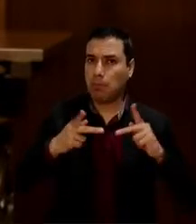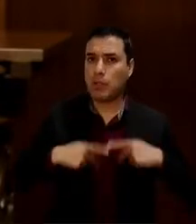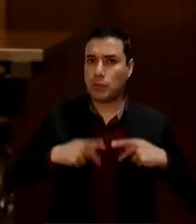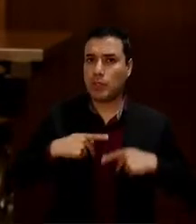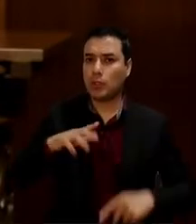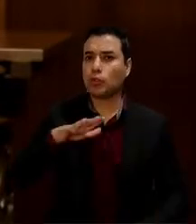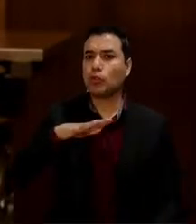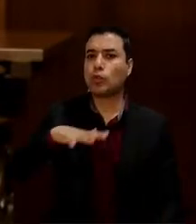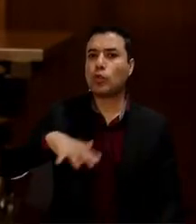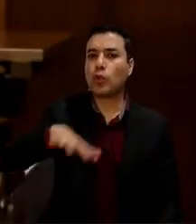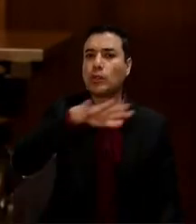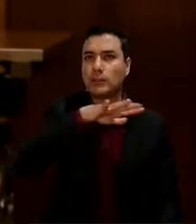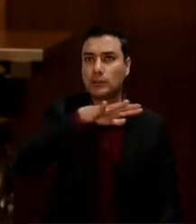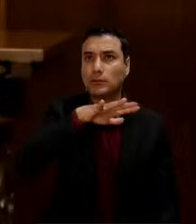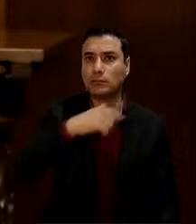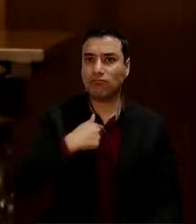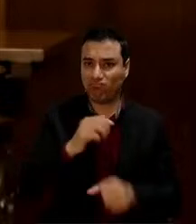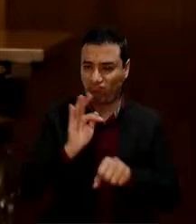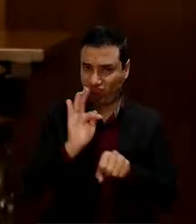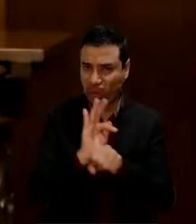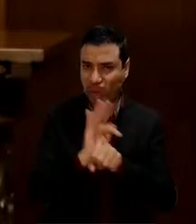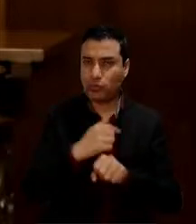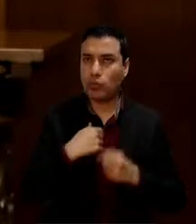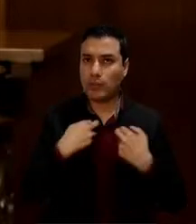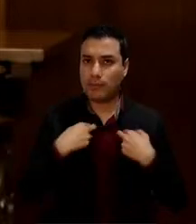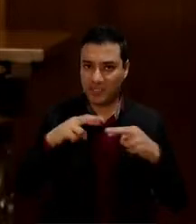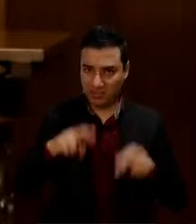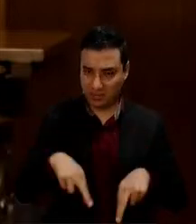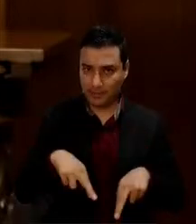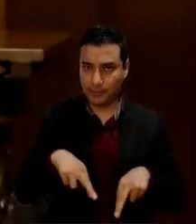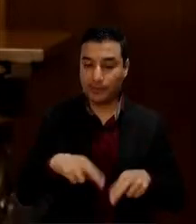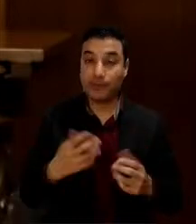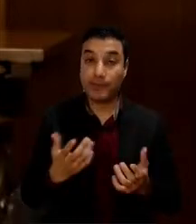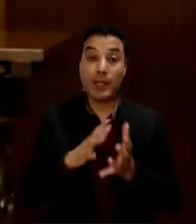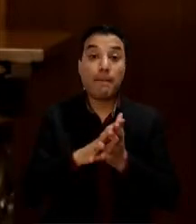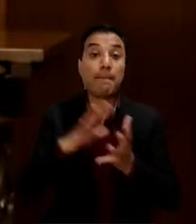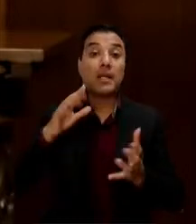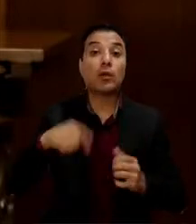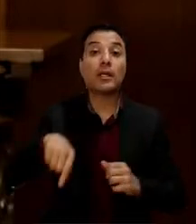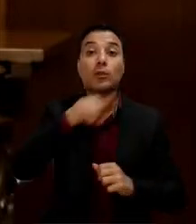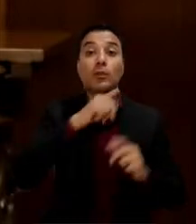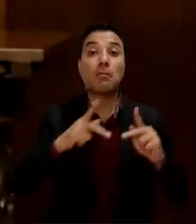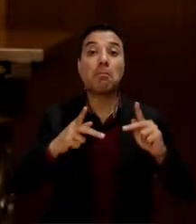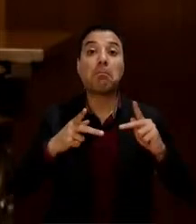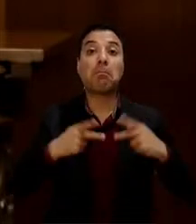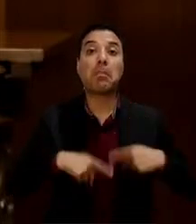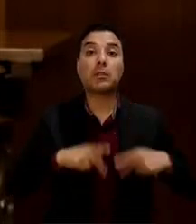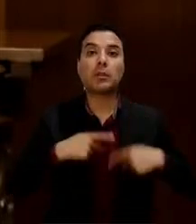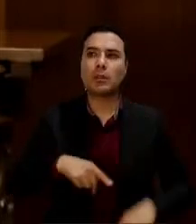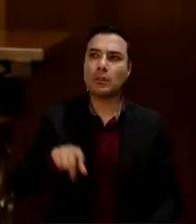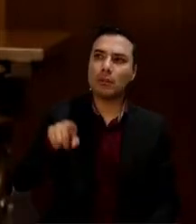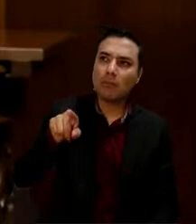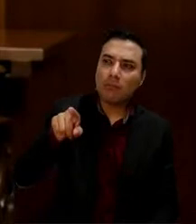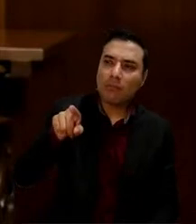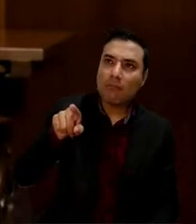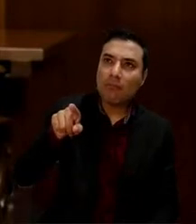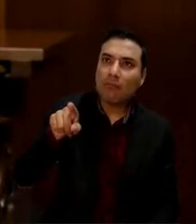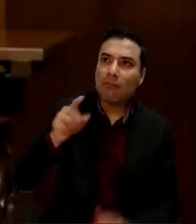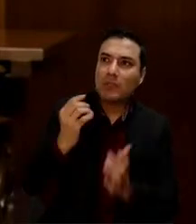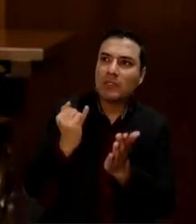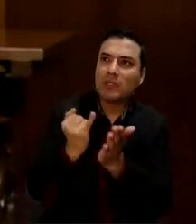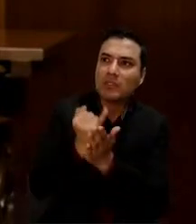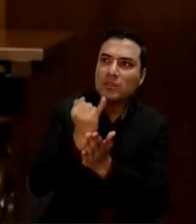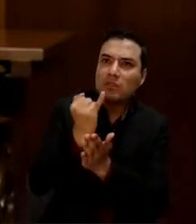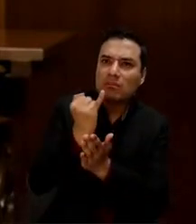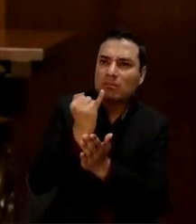representa, puesto que en la mayoría de los casos la población desconoce los razonamientos que motivan a